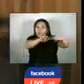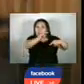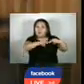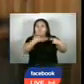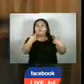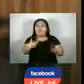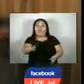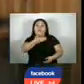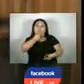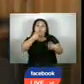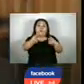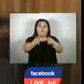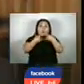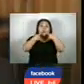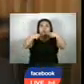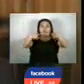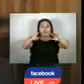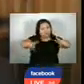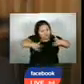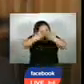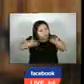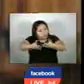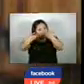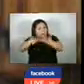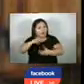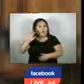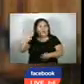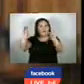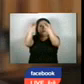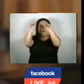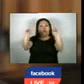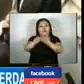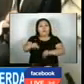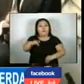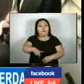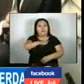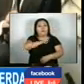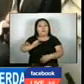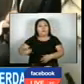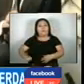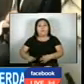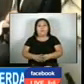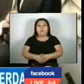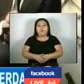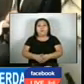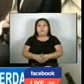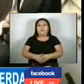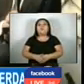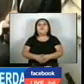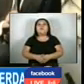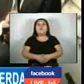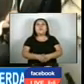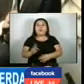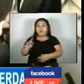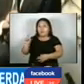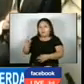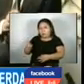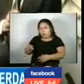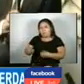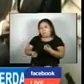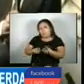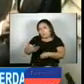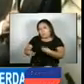fueron publicados en una investigación realizada por un medio digital salvadoreño. Todo es parte de un proceso que empieza de